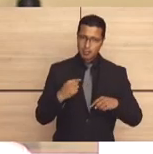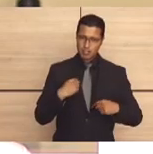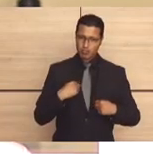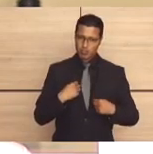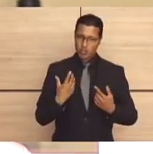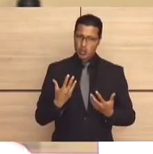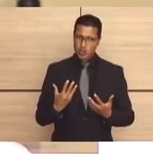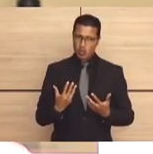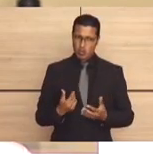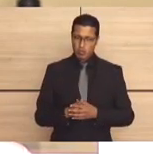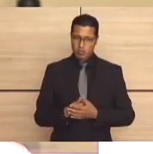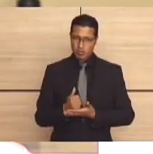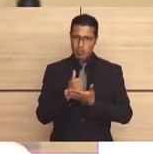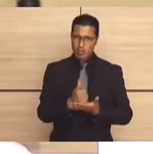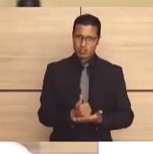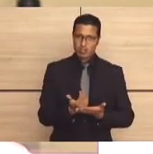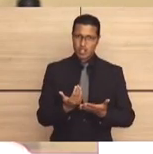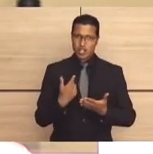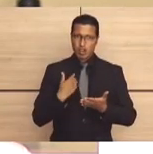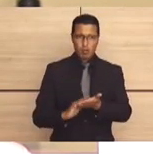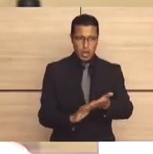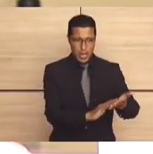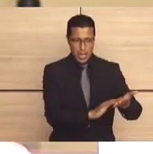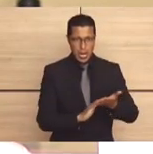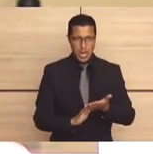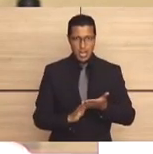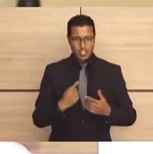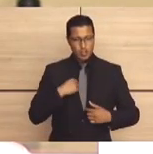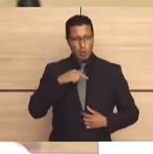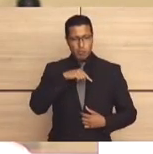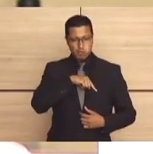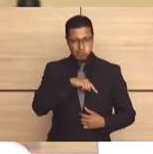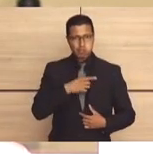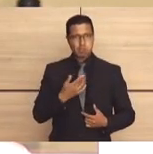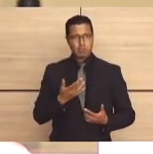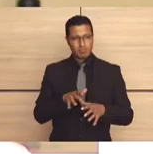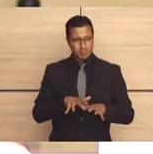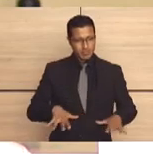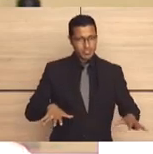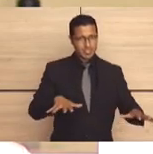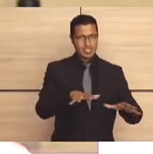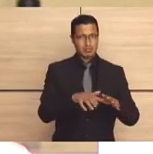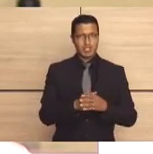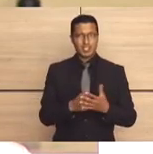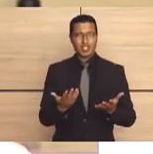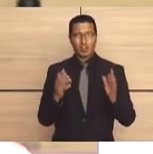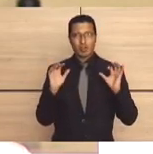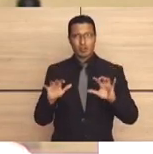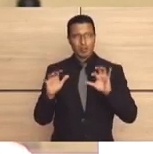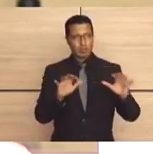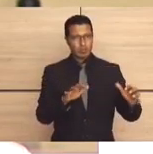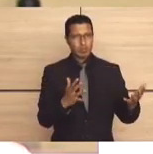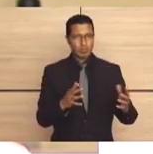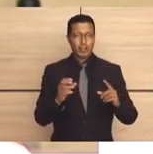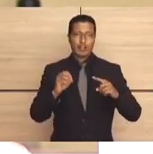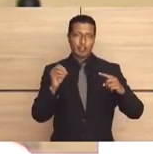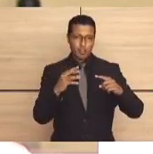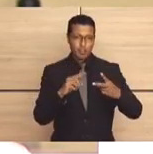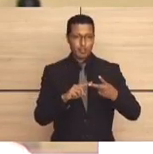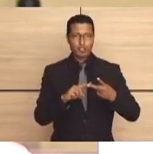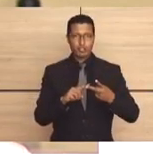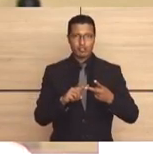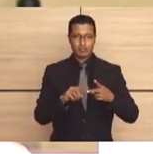catarsis, de comenzar a sanar esto que tenemos dentro mediante este tipo de espacios, mediante foros, mediante eventos